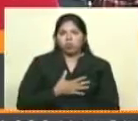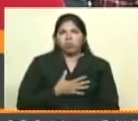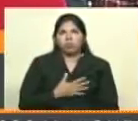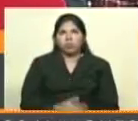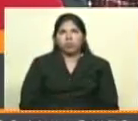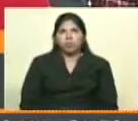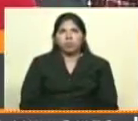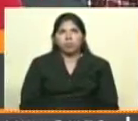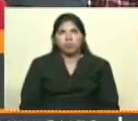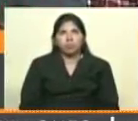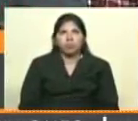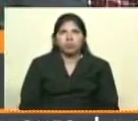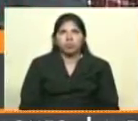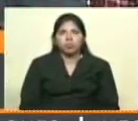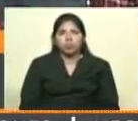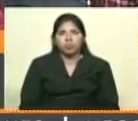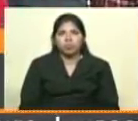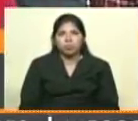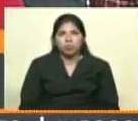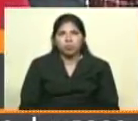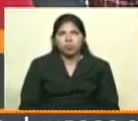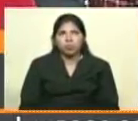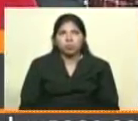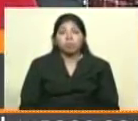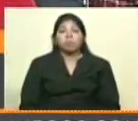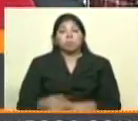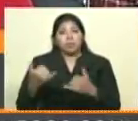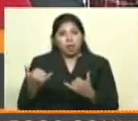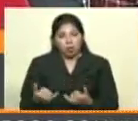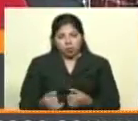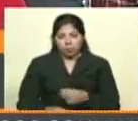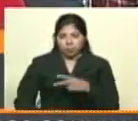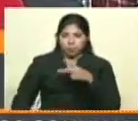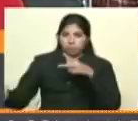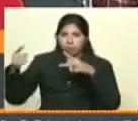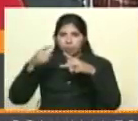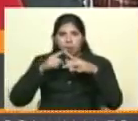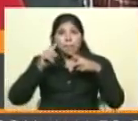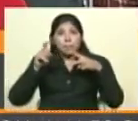imperio norteamericano. Ahora, sobre la primera pregunta,